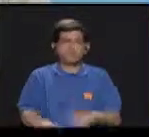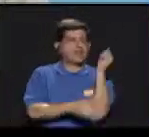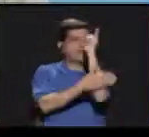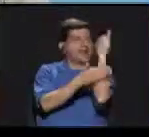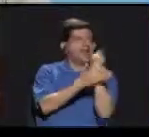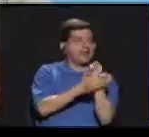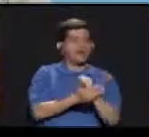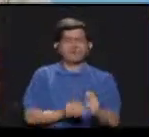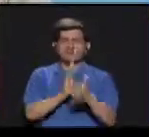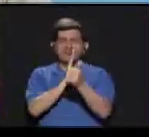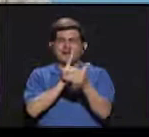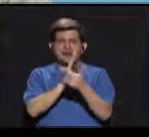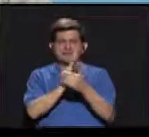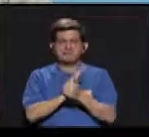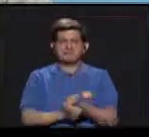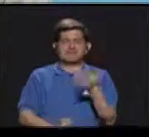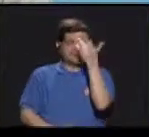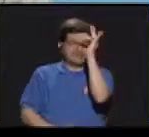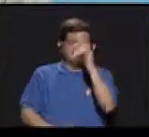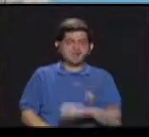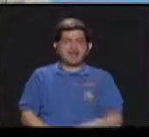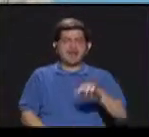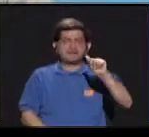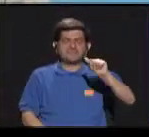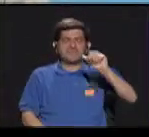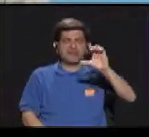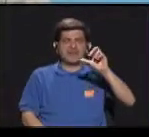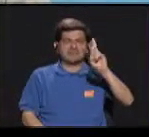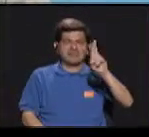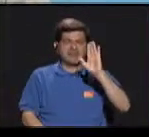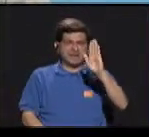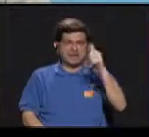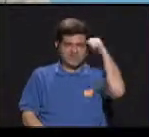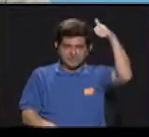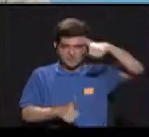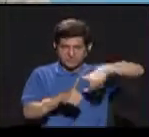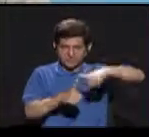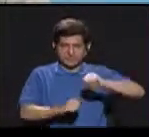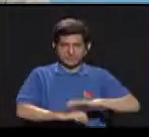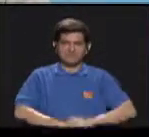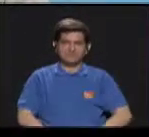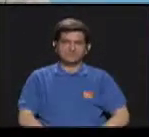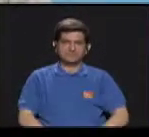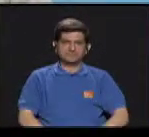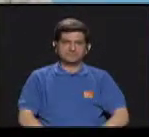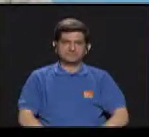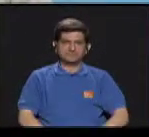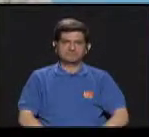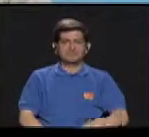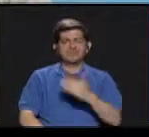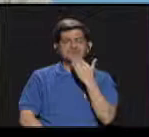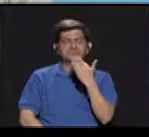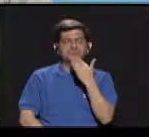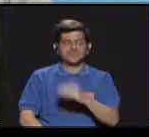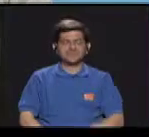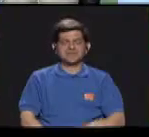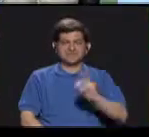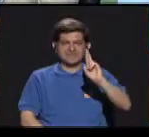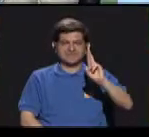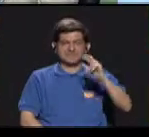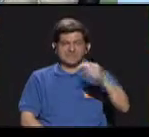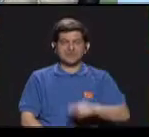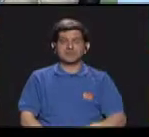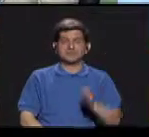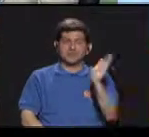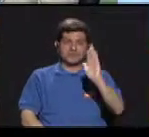testimonio, el arte, el genio de don Alfredo Catania Rodríguez en su memoria. Y muchas